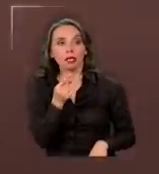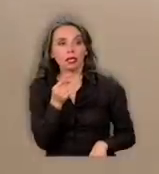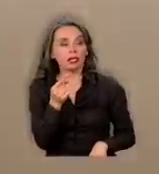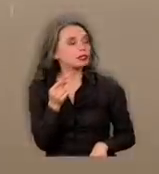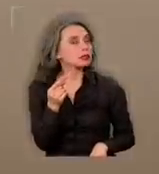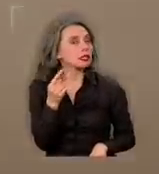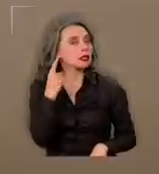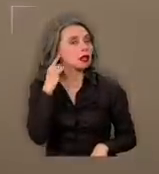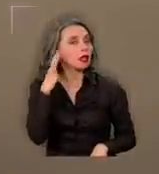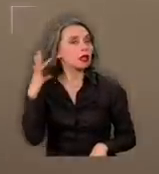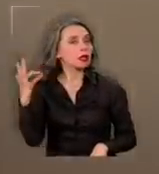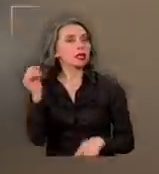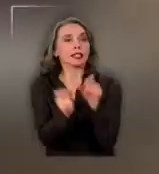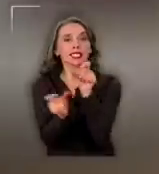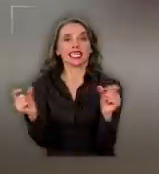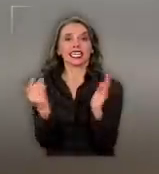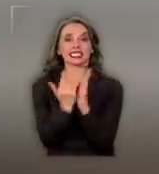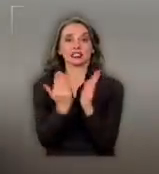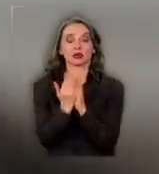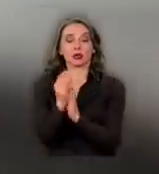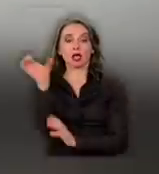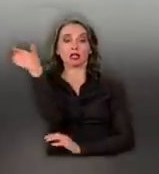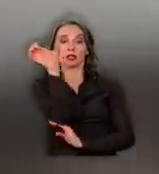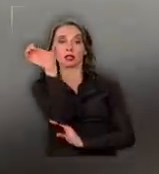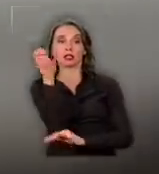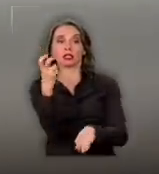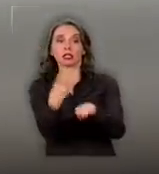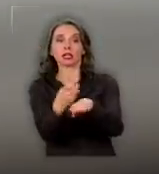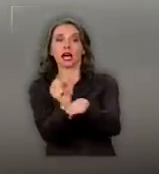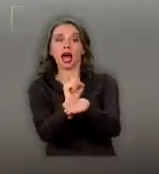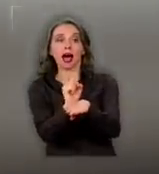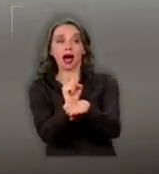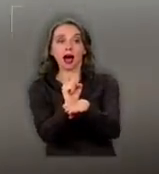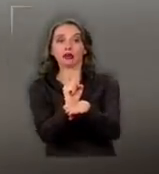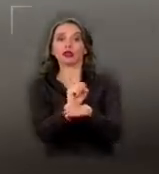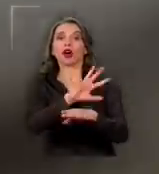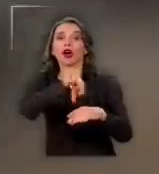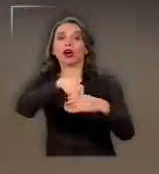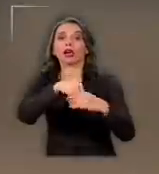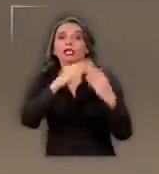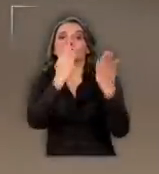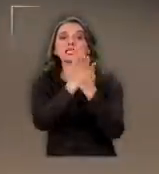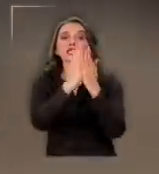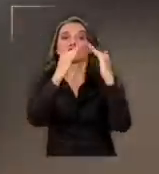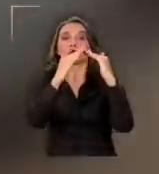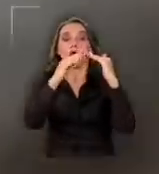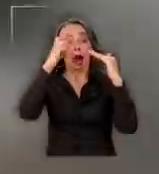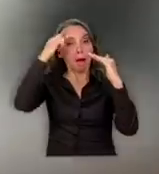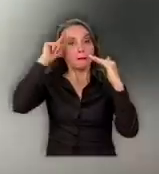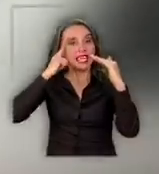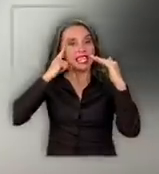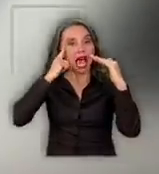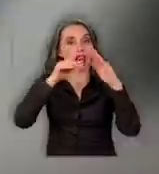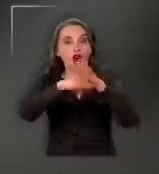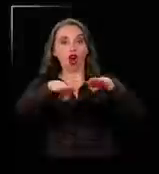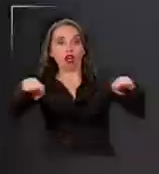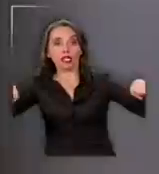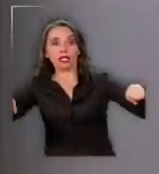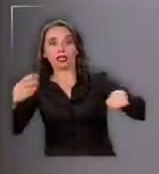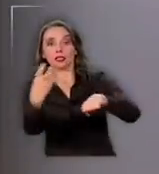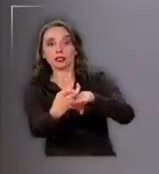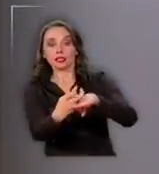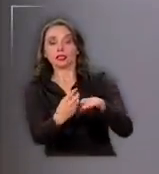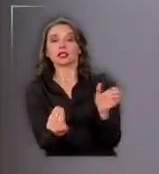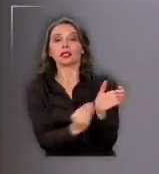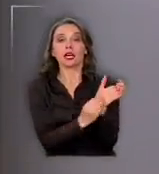Laura. Fueron estudiantes quienes grabaron este robo de vehículo al interior de un colegio en Peñalolén. Acción determinante, también la denuncia